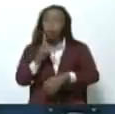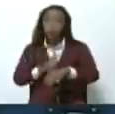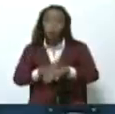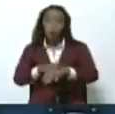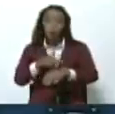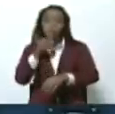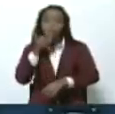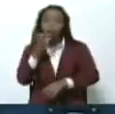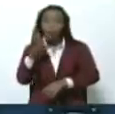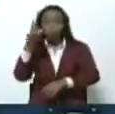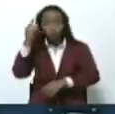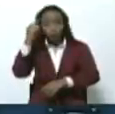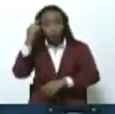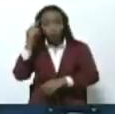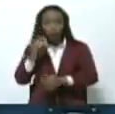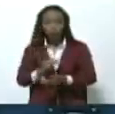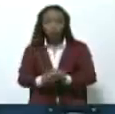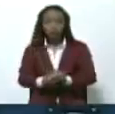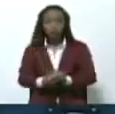los próximos días,